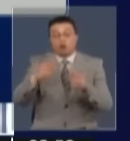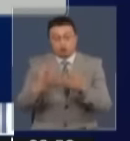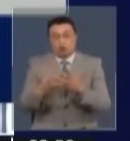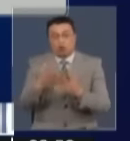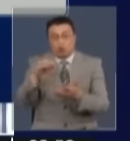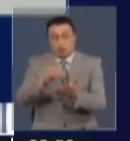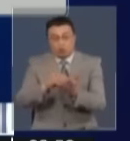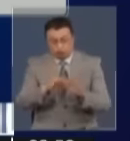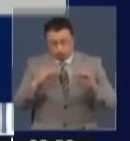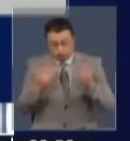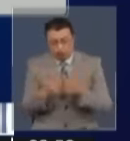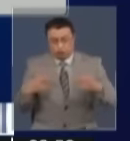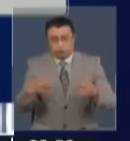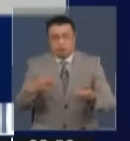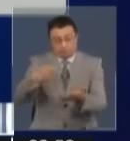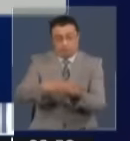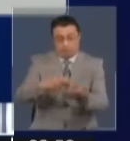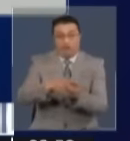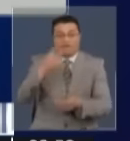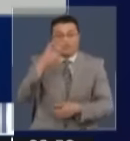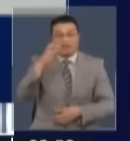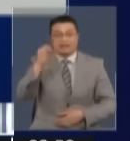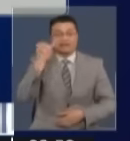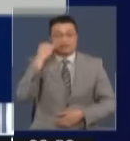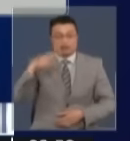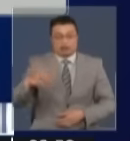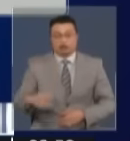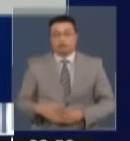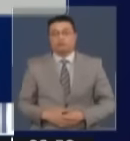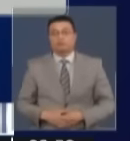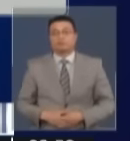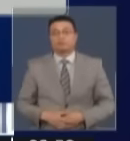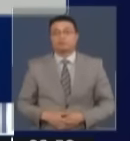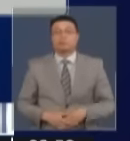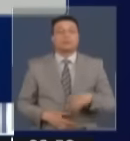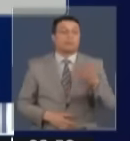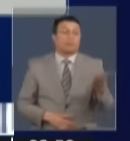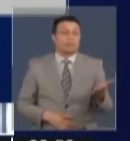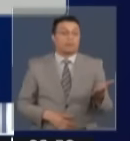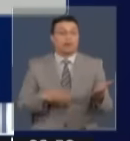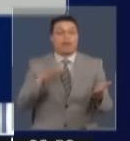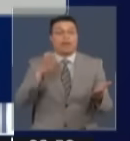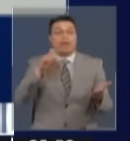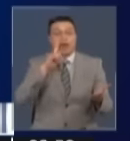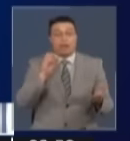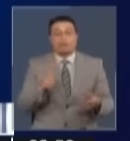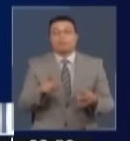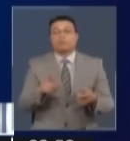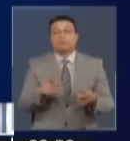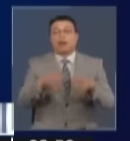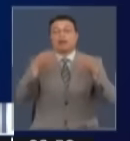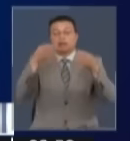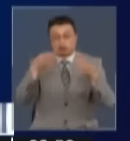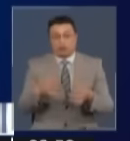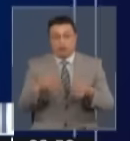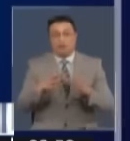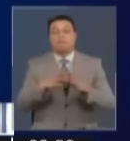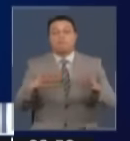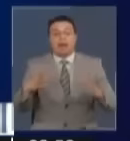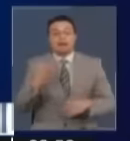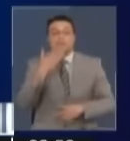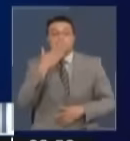nuestros, pero financiados por los vecinos. Ok, Elia Molina. Seguridad, más y mejor salud